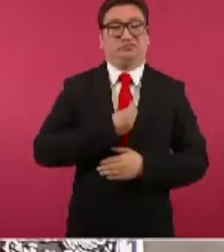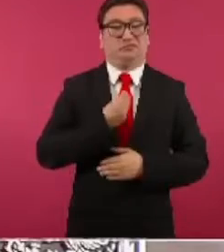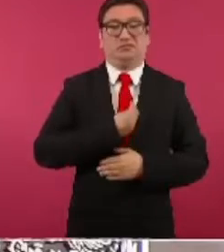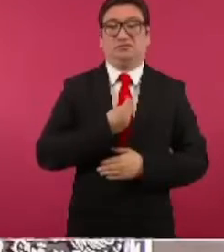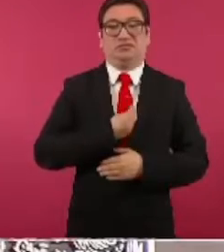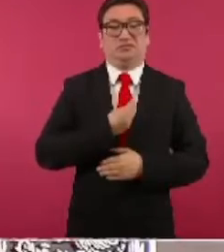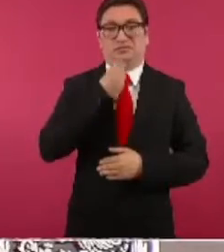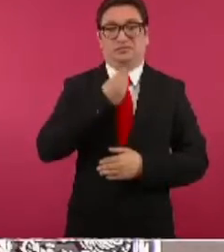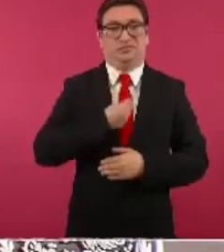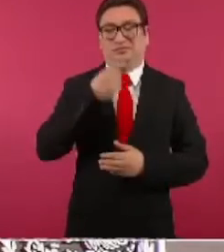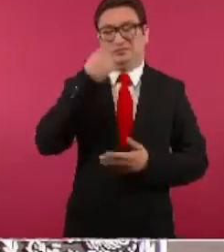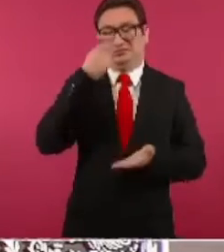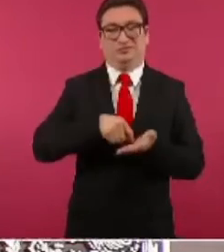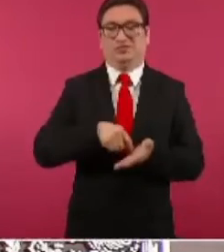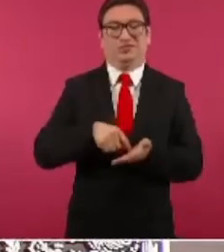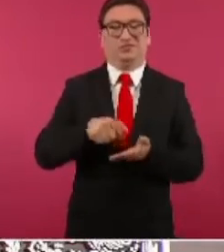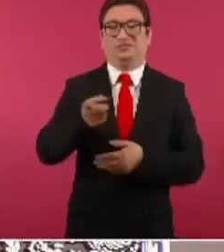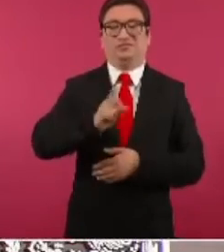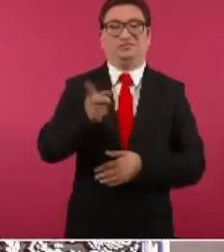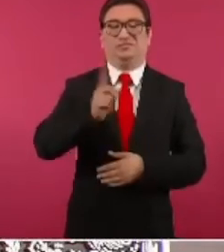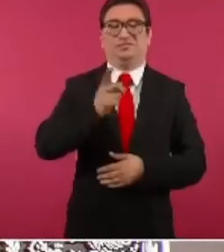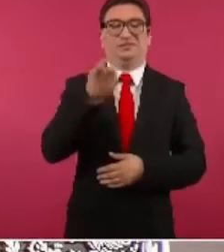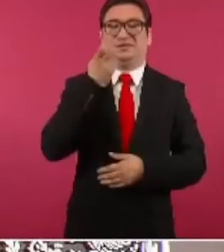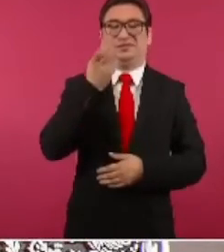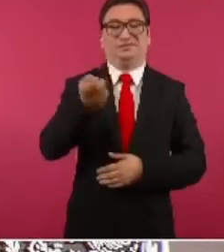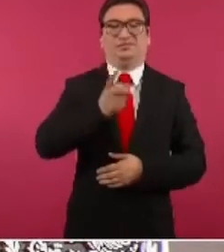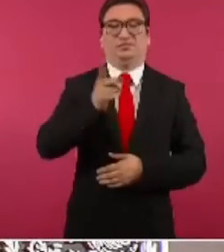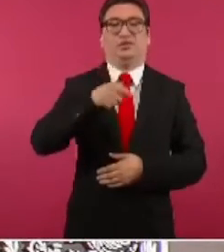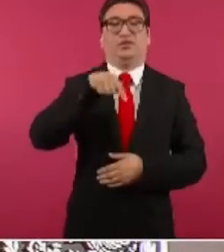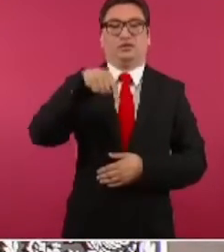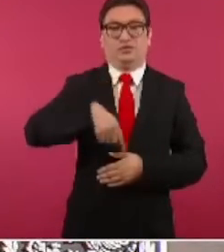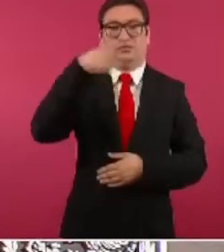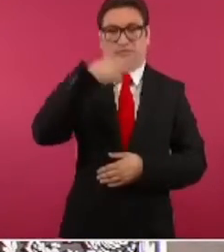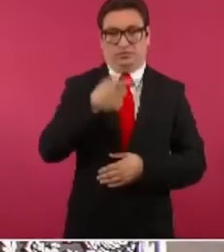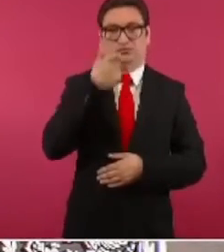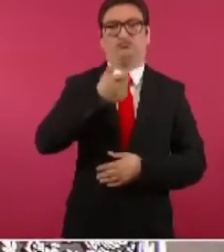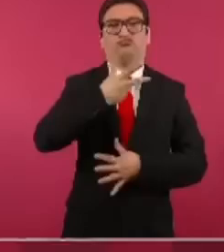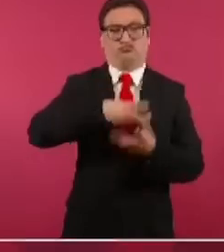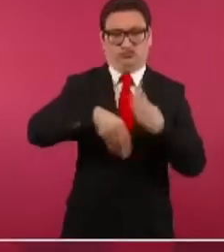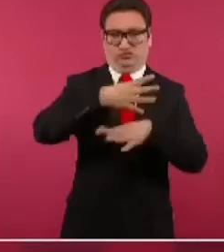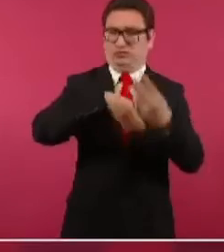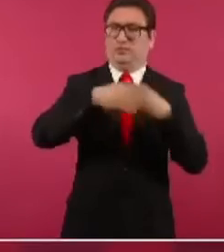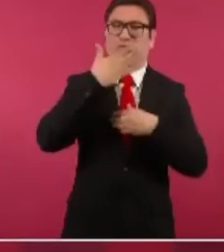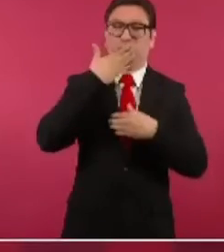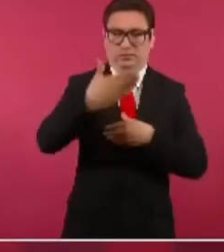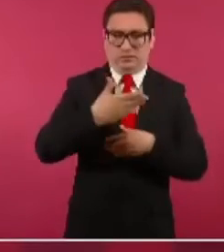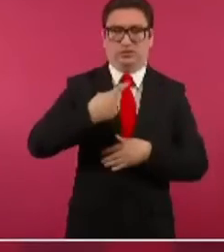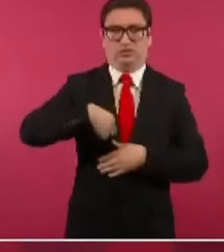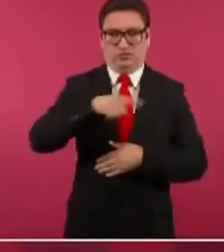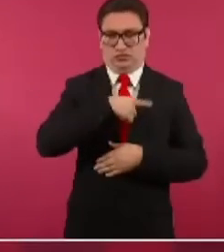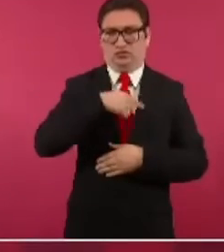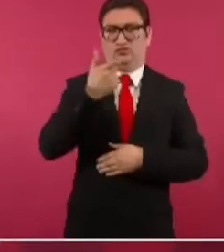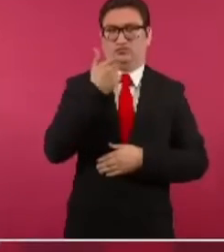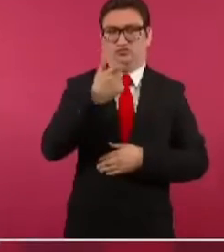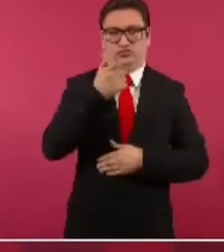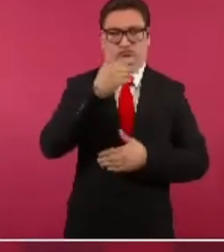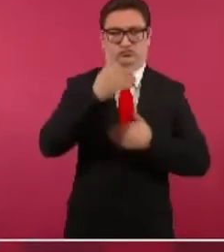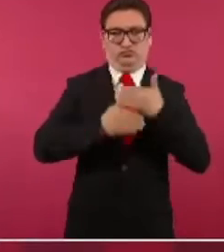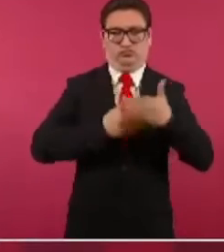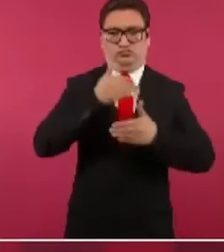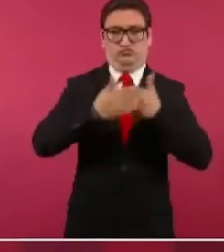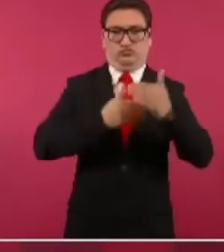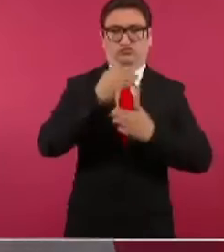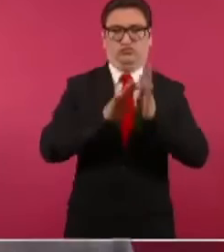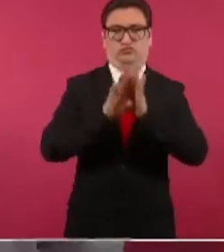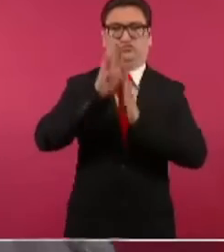No va a suceder así. Está bien la economía, está creciendo nuestra economía